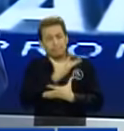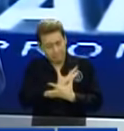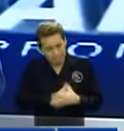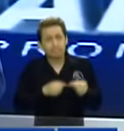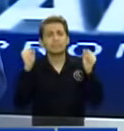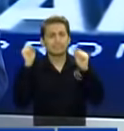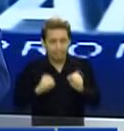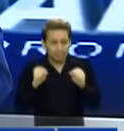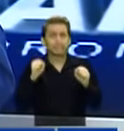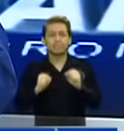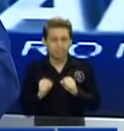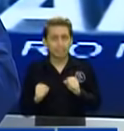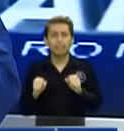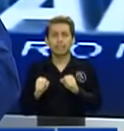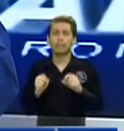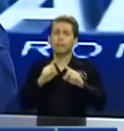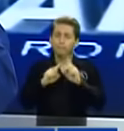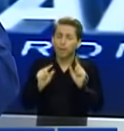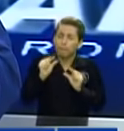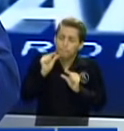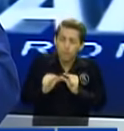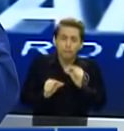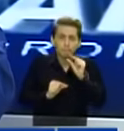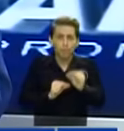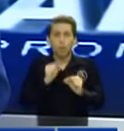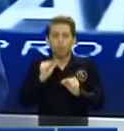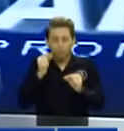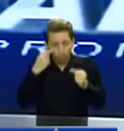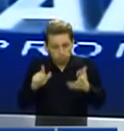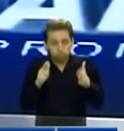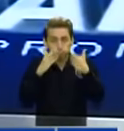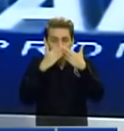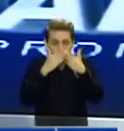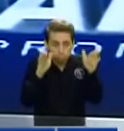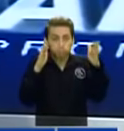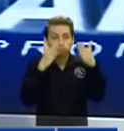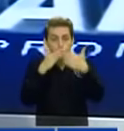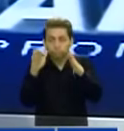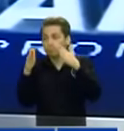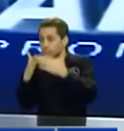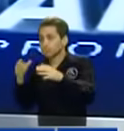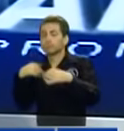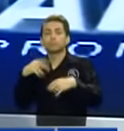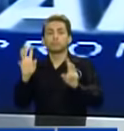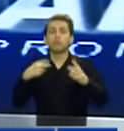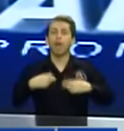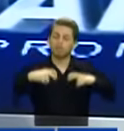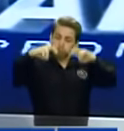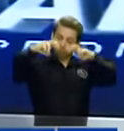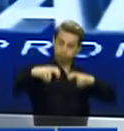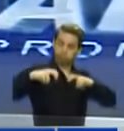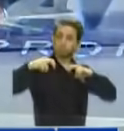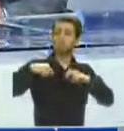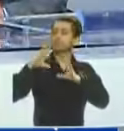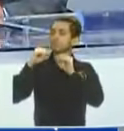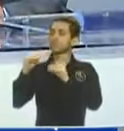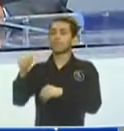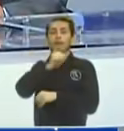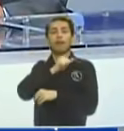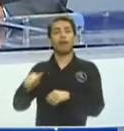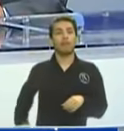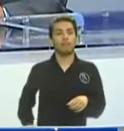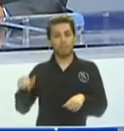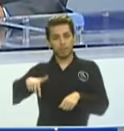cuestión de ir poco a poco, vamos a abrir. Hoy nos sentamos a hablar con el alcalde de la ciudad.